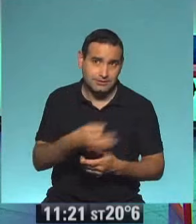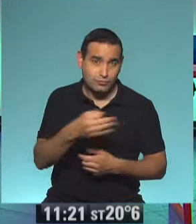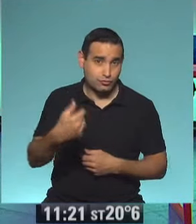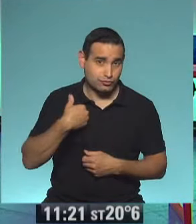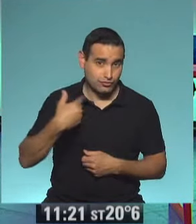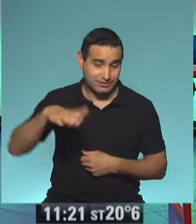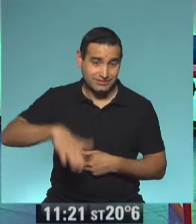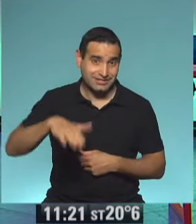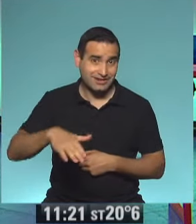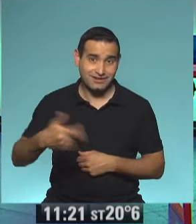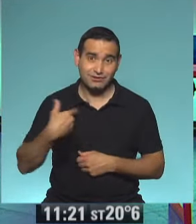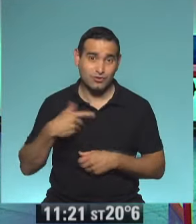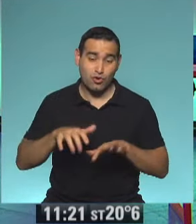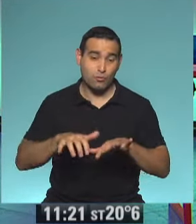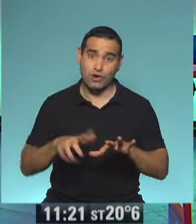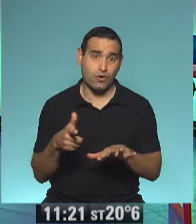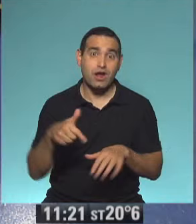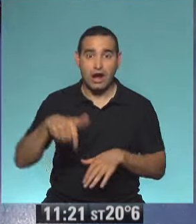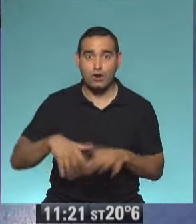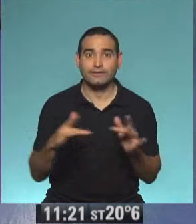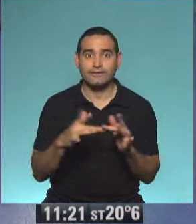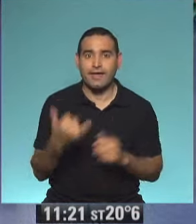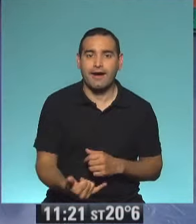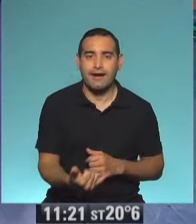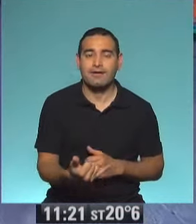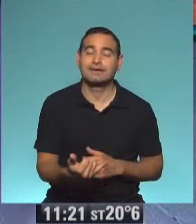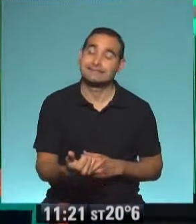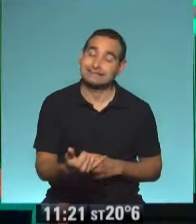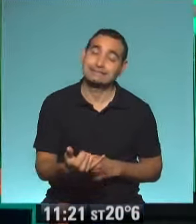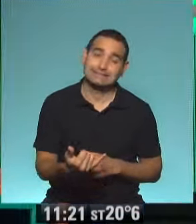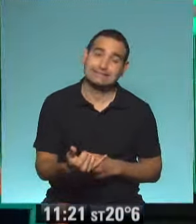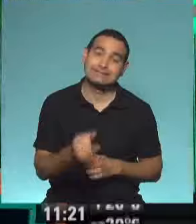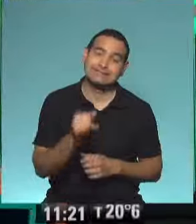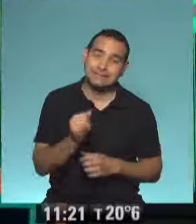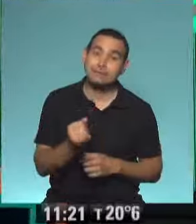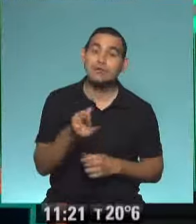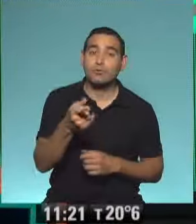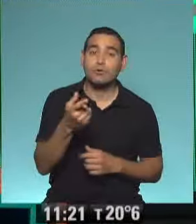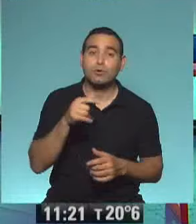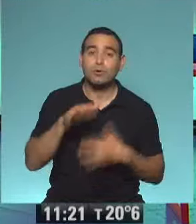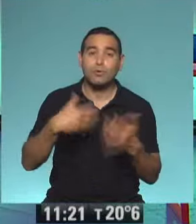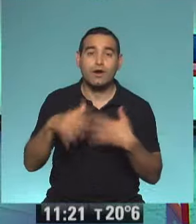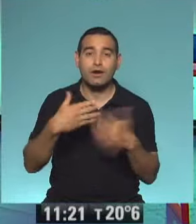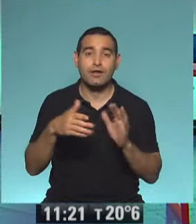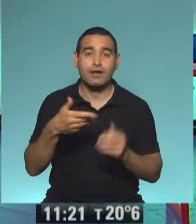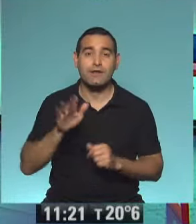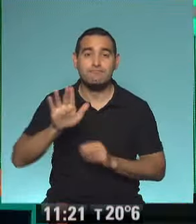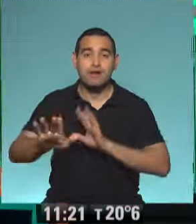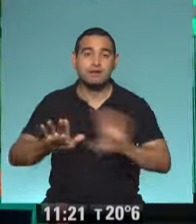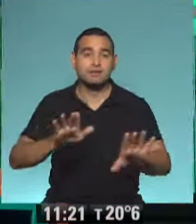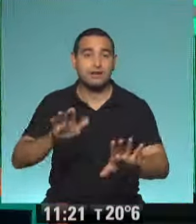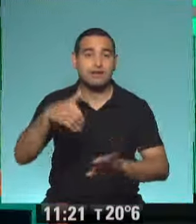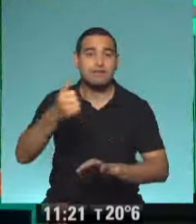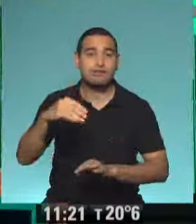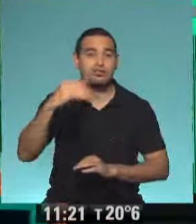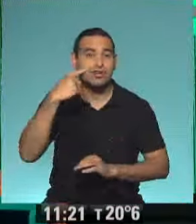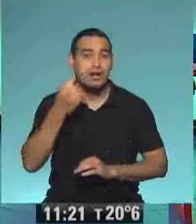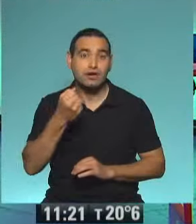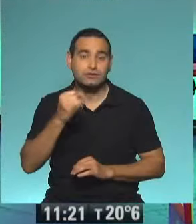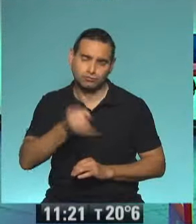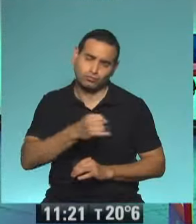por ejemplo, no tenía computadora y ahora existe internet también. Claro, así pero que hay otros juegos. ¿Jugaban a la mancha ustedes? Sí. ¿Y sus papás y sus mamás jugaban a la